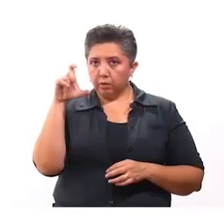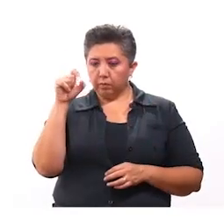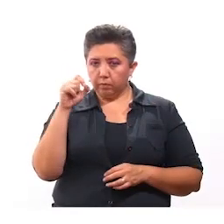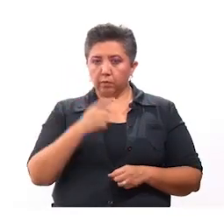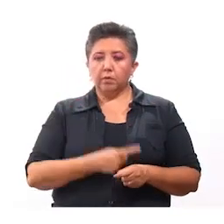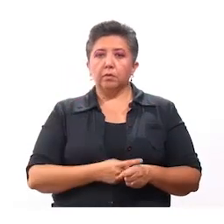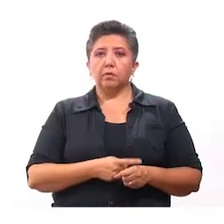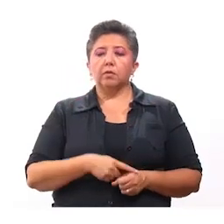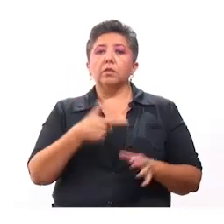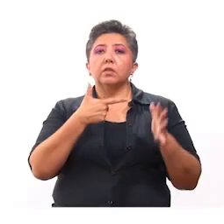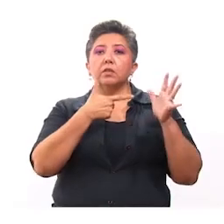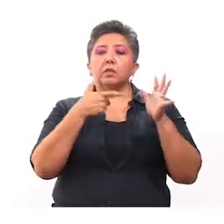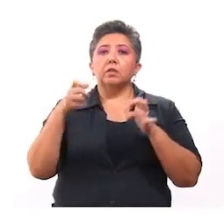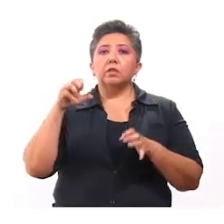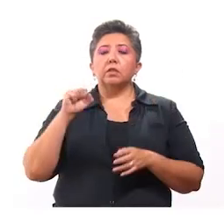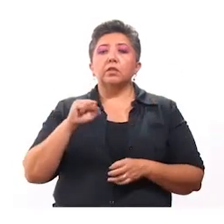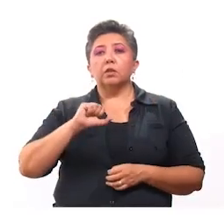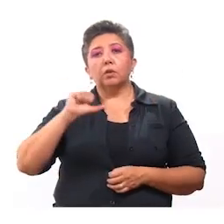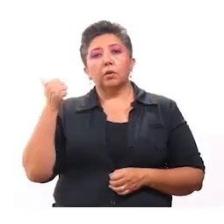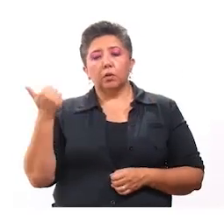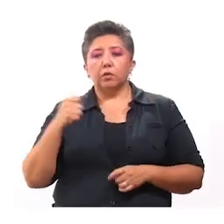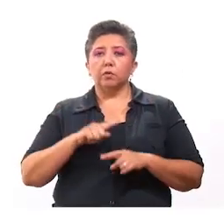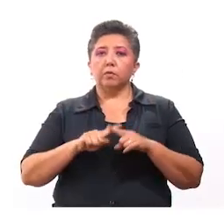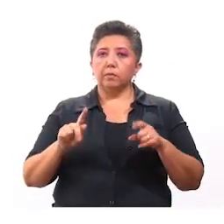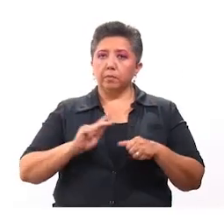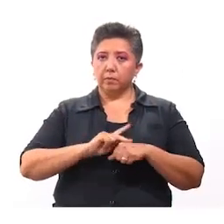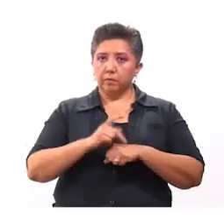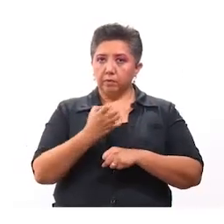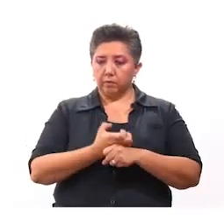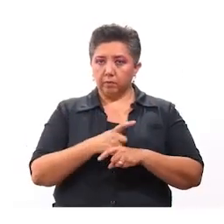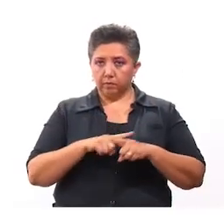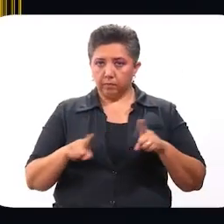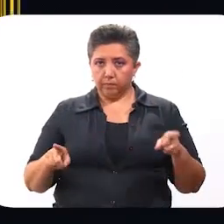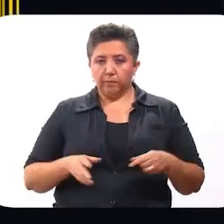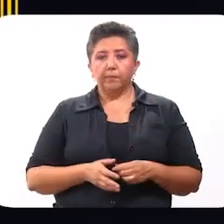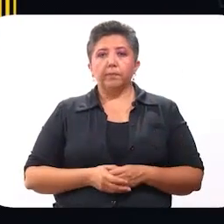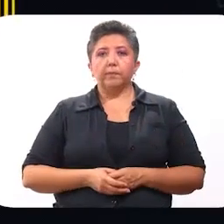casos positivos, 760 son de otro país u otro estado.